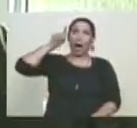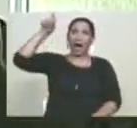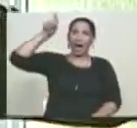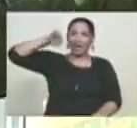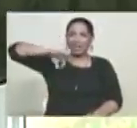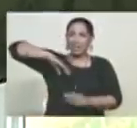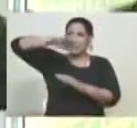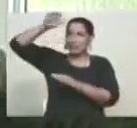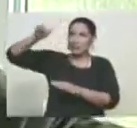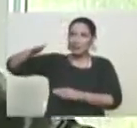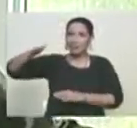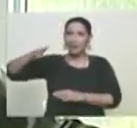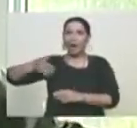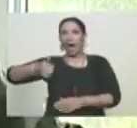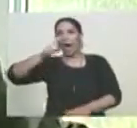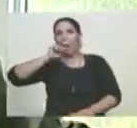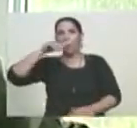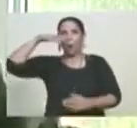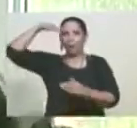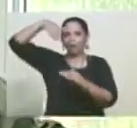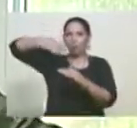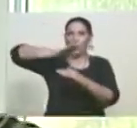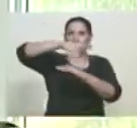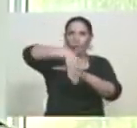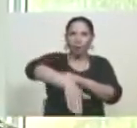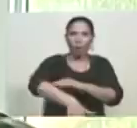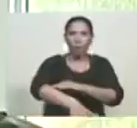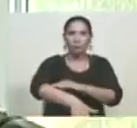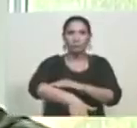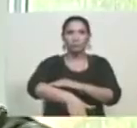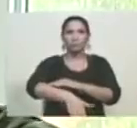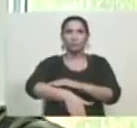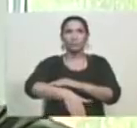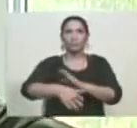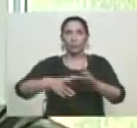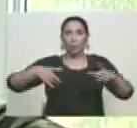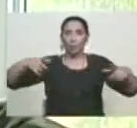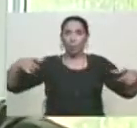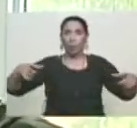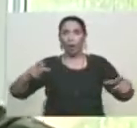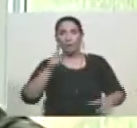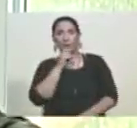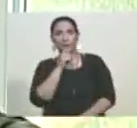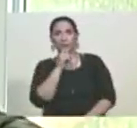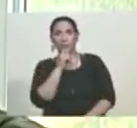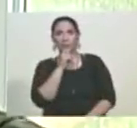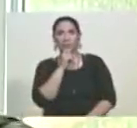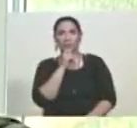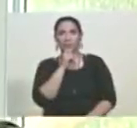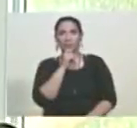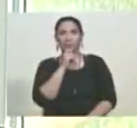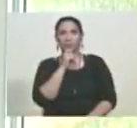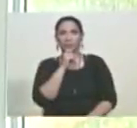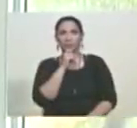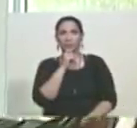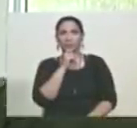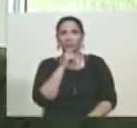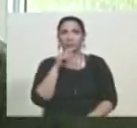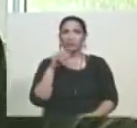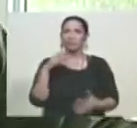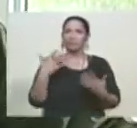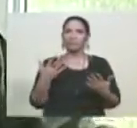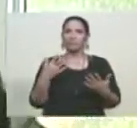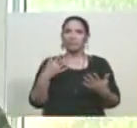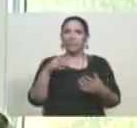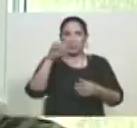abajo el agua desciende, el nivel freático desciende, y los pozos, es mucho más difícil para sacar agua, y en consecuencia la